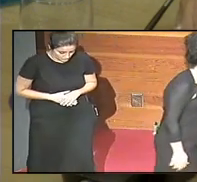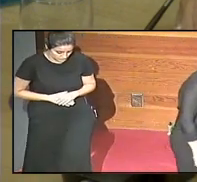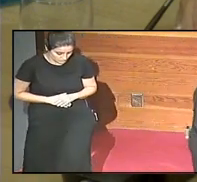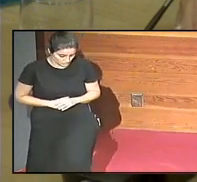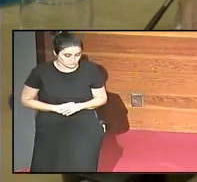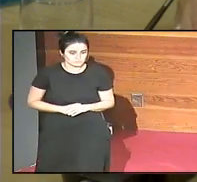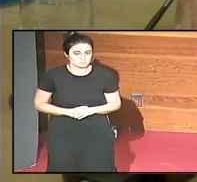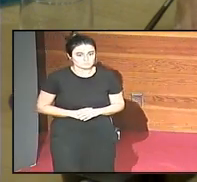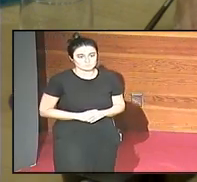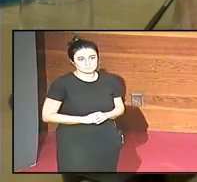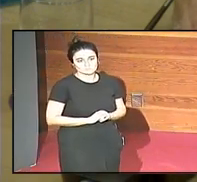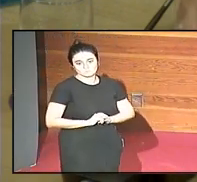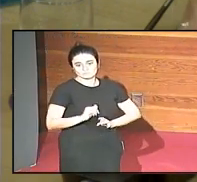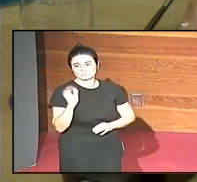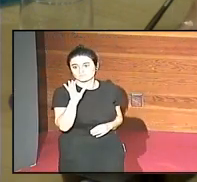Sí, buenas tardes.